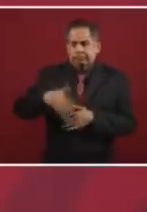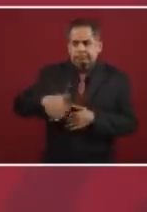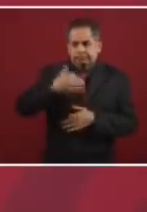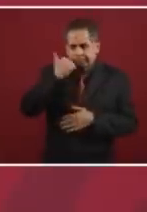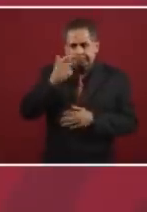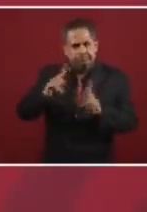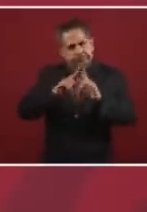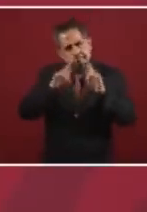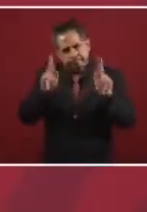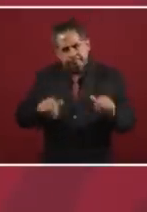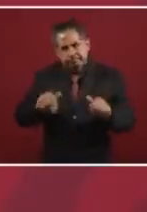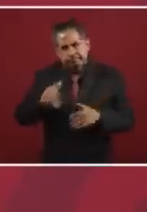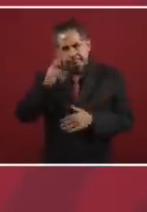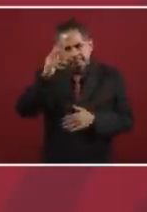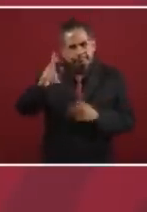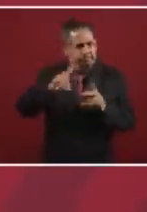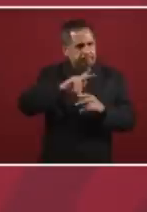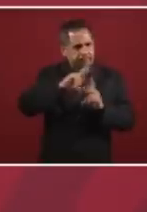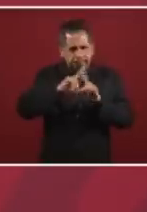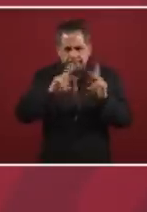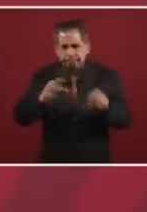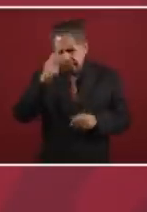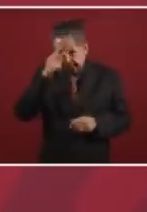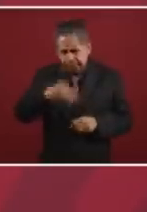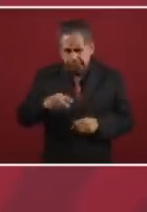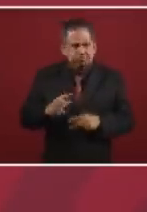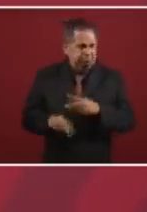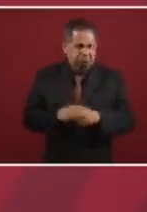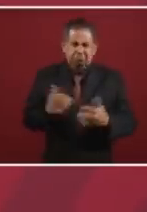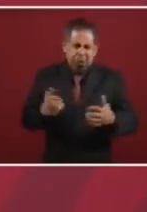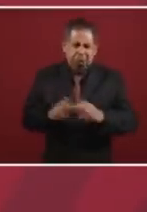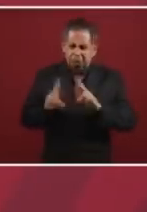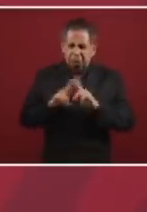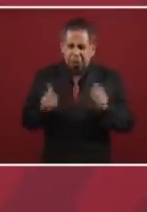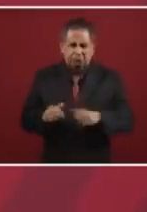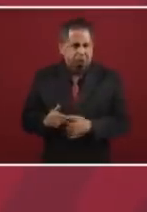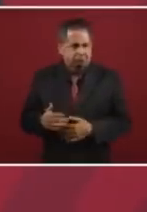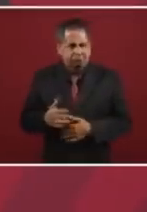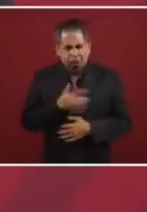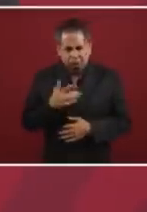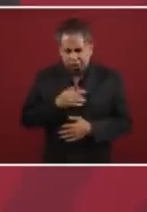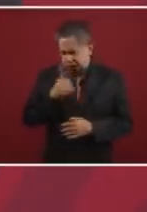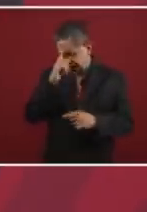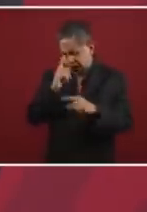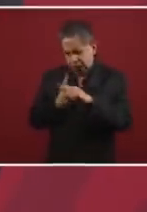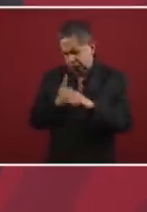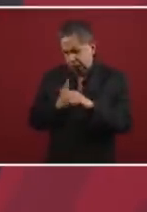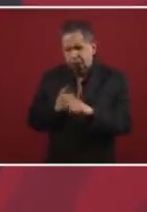de mexico se va a lograr estoy optimista